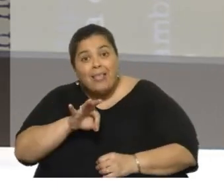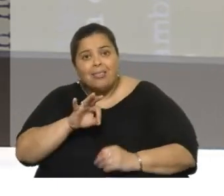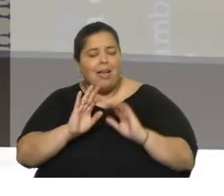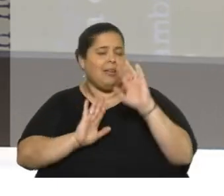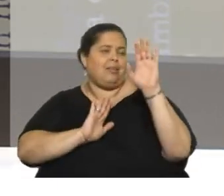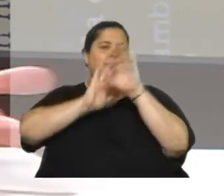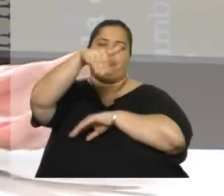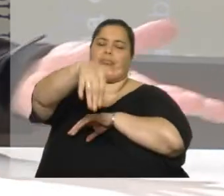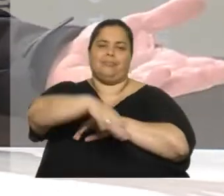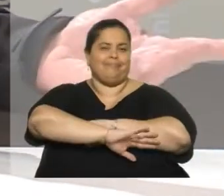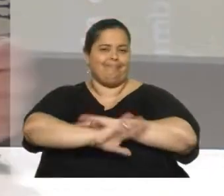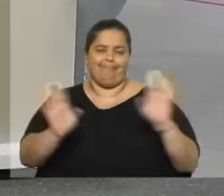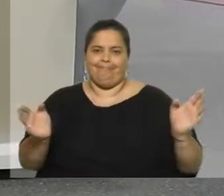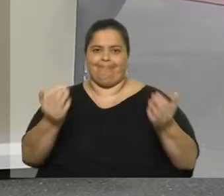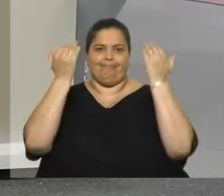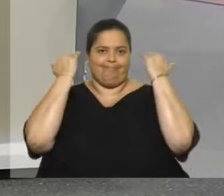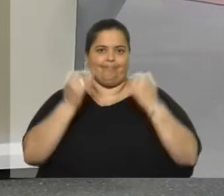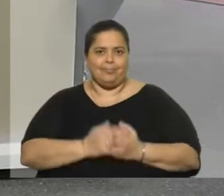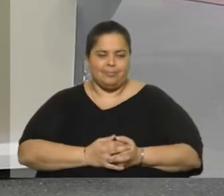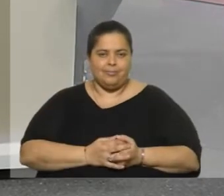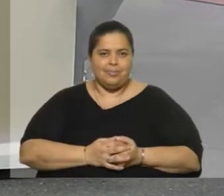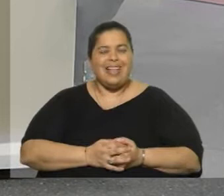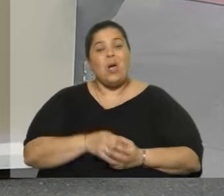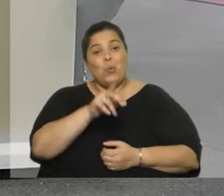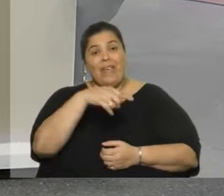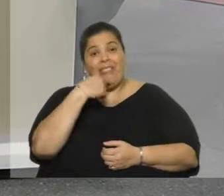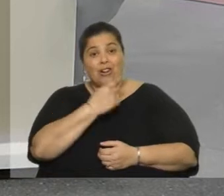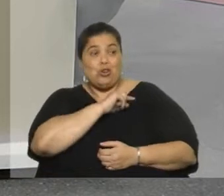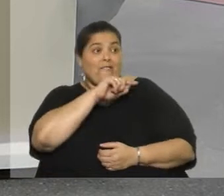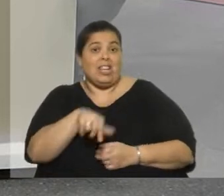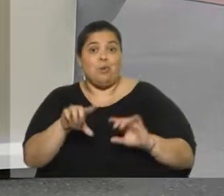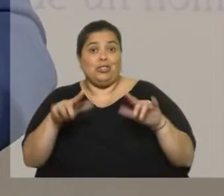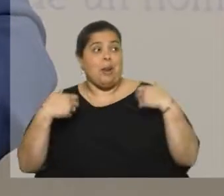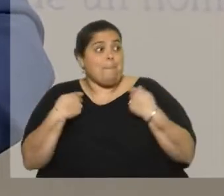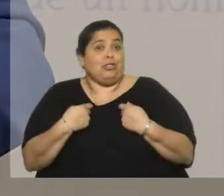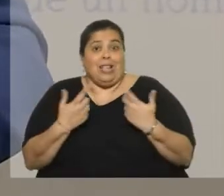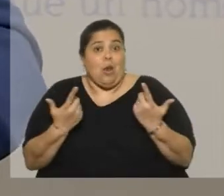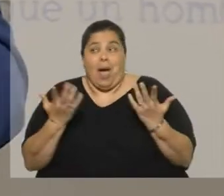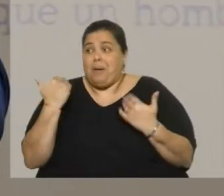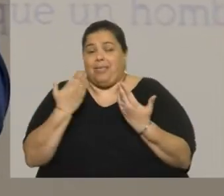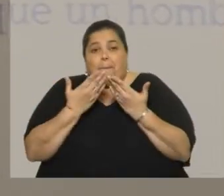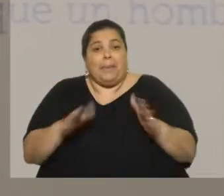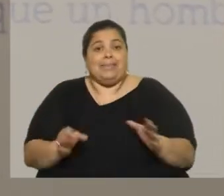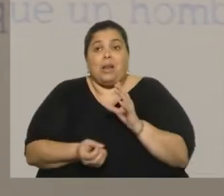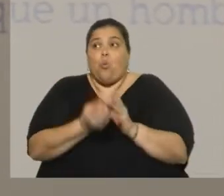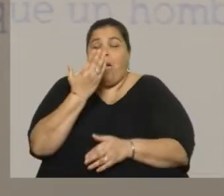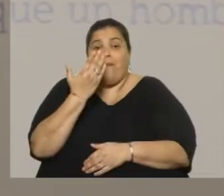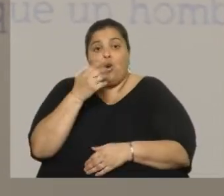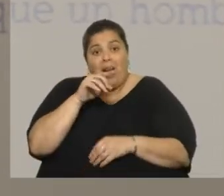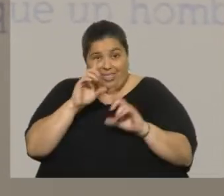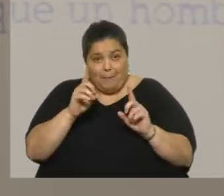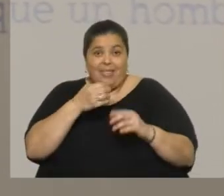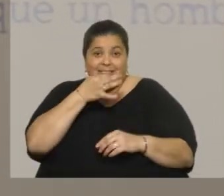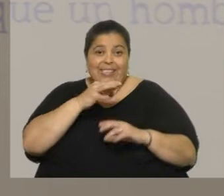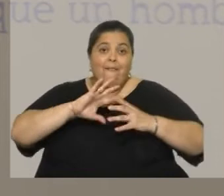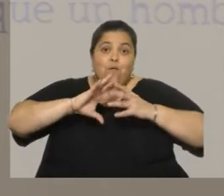ola. Sí, no hay... Usted, perdón, sí. Dijo que andaba sin mochila, ¿no? Y acaba de decir, bueno, formamos para el mundo del trabajo. En otros ámbitos,